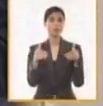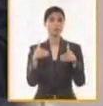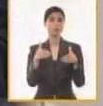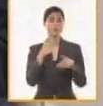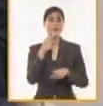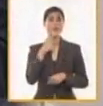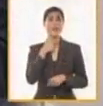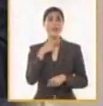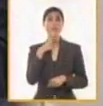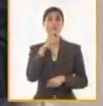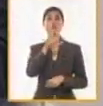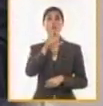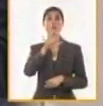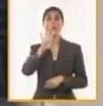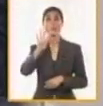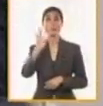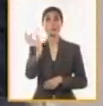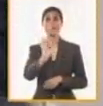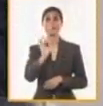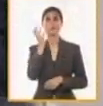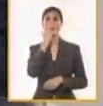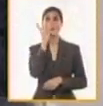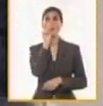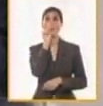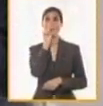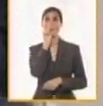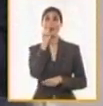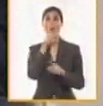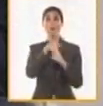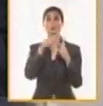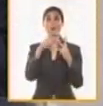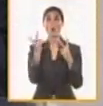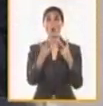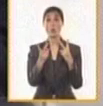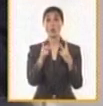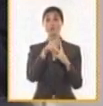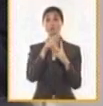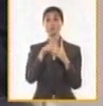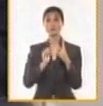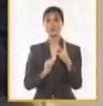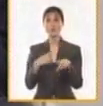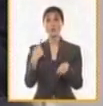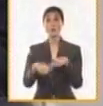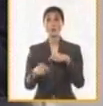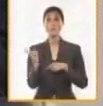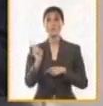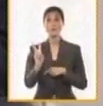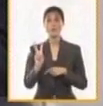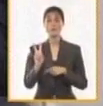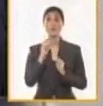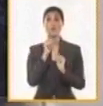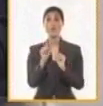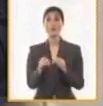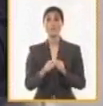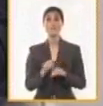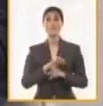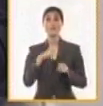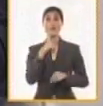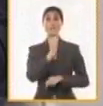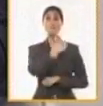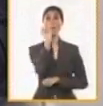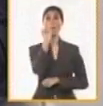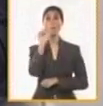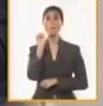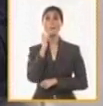54% eran hombres. Y el Partido Socialista Unido de Venezuela, el Gran Polo Patriótico Simón Bolívar, ganaron 5